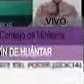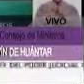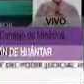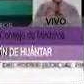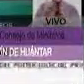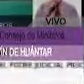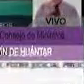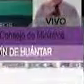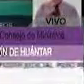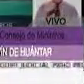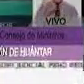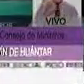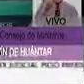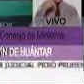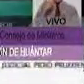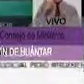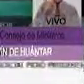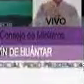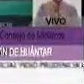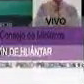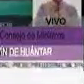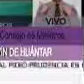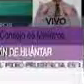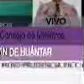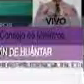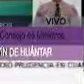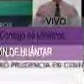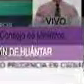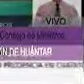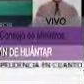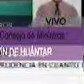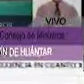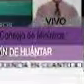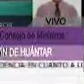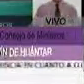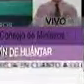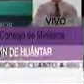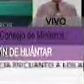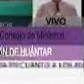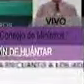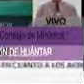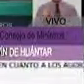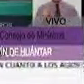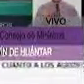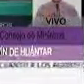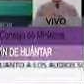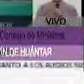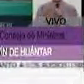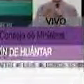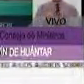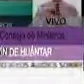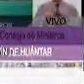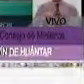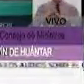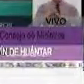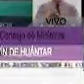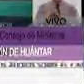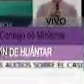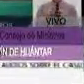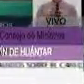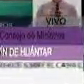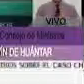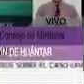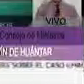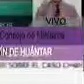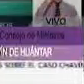allá, digamos, de afectar políticamente al gobierno, en este caso a ministros de Estado, más allá de eso, que